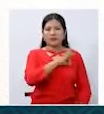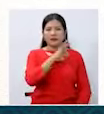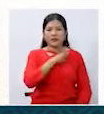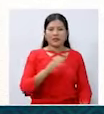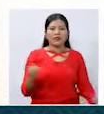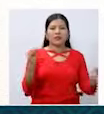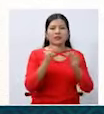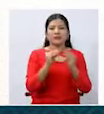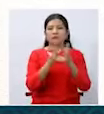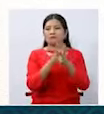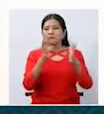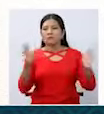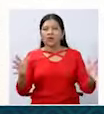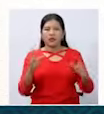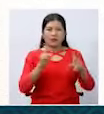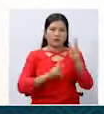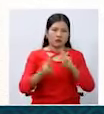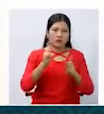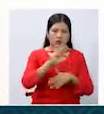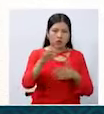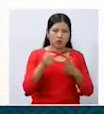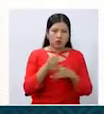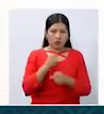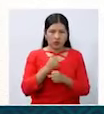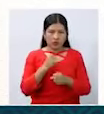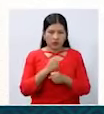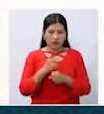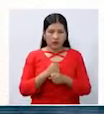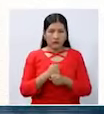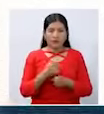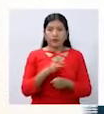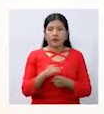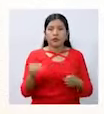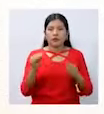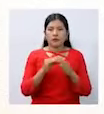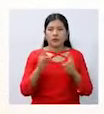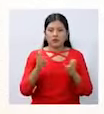cantidad de la población que trabaja, ¿no?, en algo político.